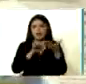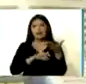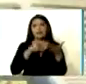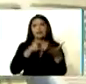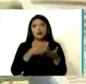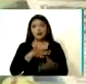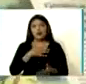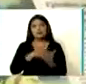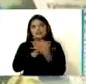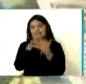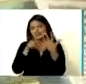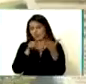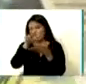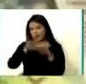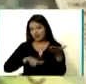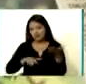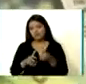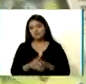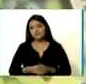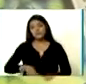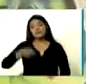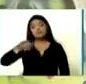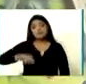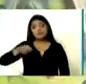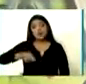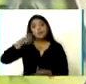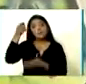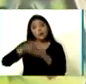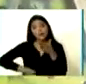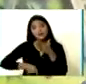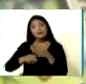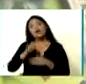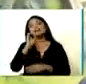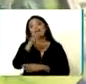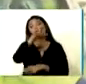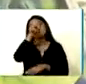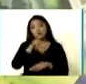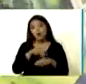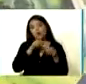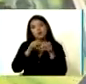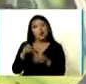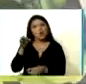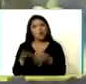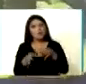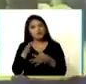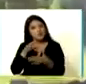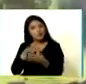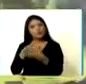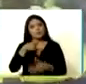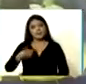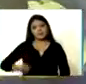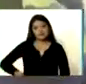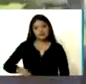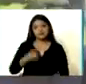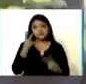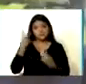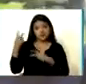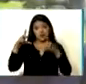son más de 5 líneas. Tribunal Supremo de Justicia prohíbe a la AN continuar con el juicio político del presidente. En la